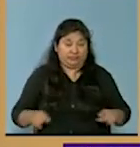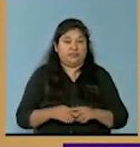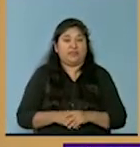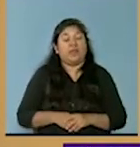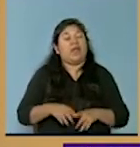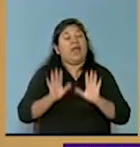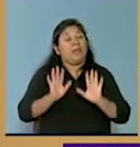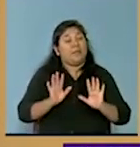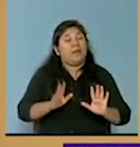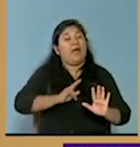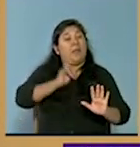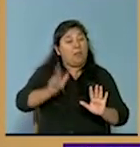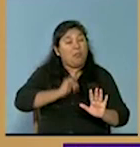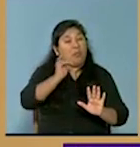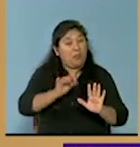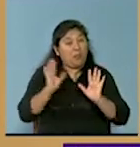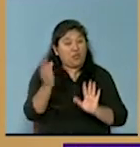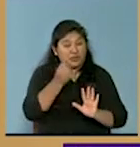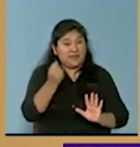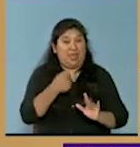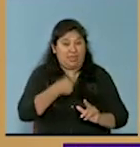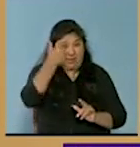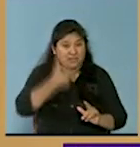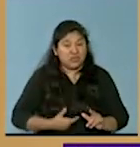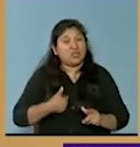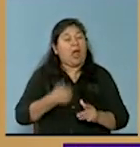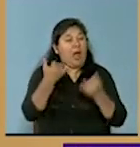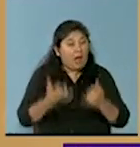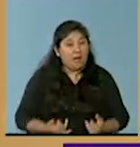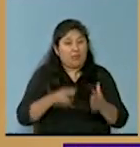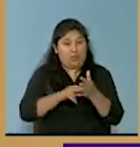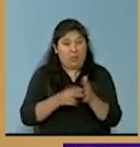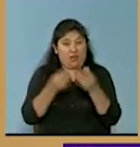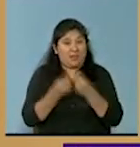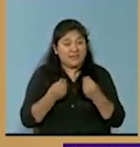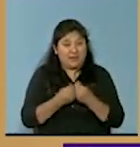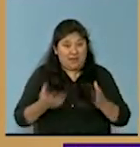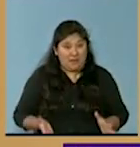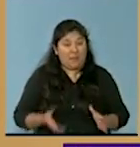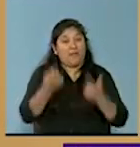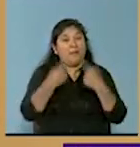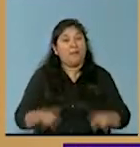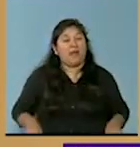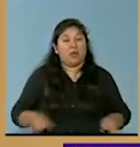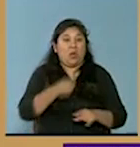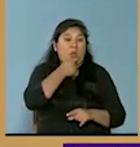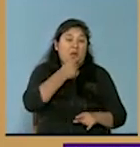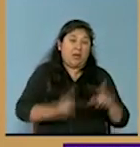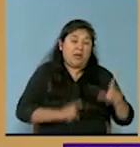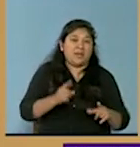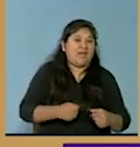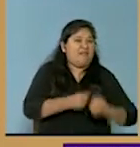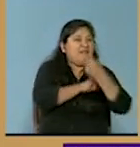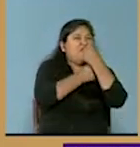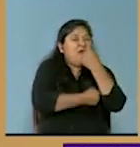el tema es cuando no tenemos el valor de seguir adelante no tenemos perdemos el rumbo y el objetivo para seguir y bueno hay gente